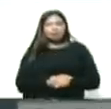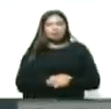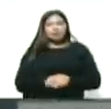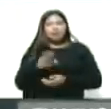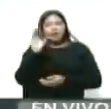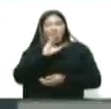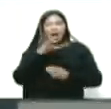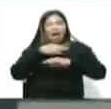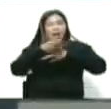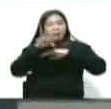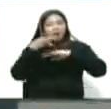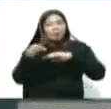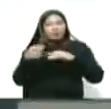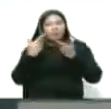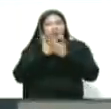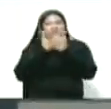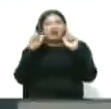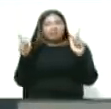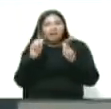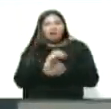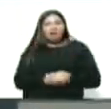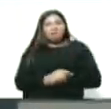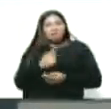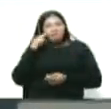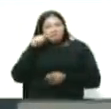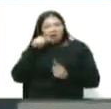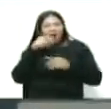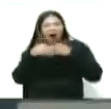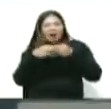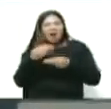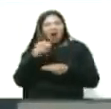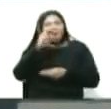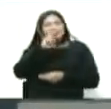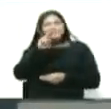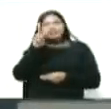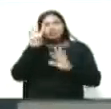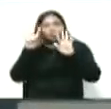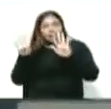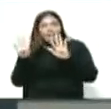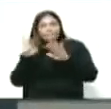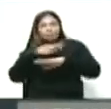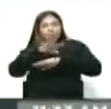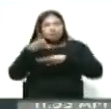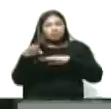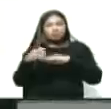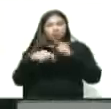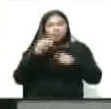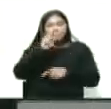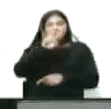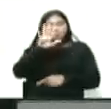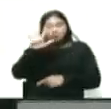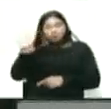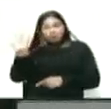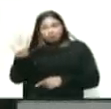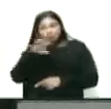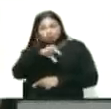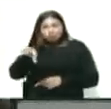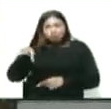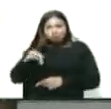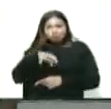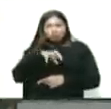de Caracas, del municipio Libertador. Se está realizando en 29 municipios de los 24 estados del país. Yo quiero destacar